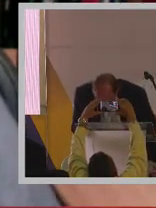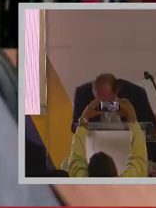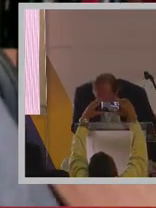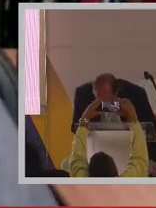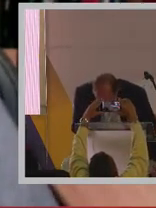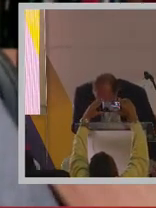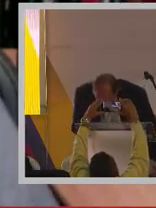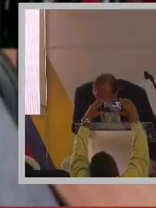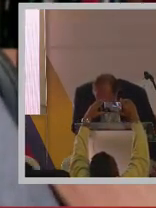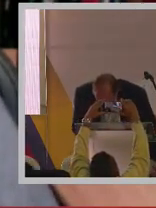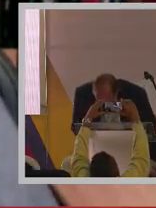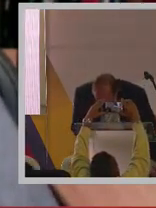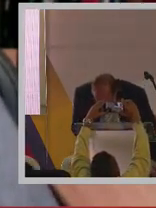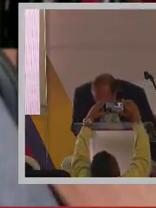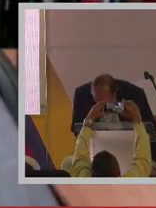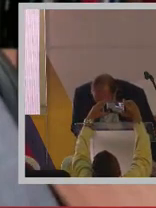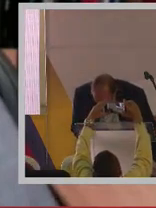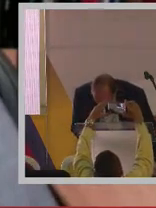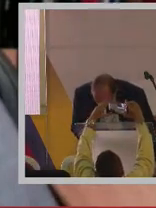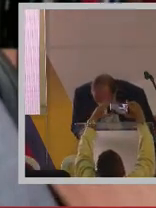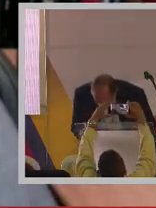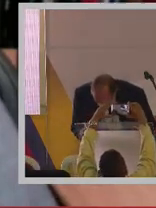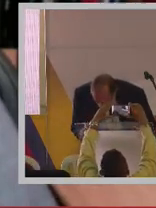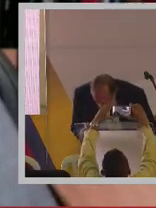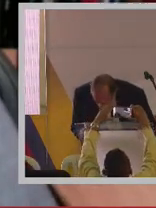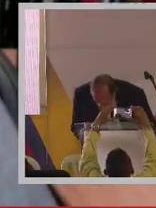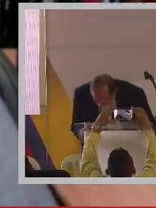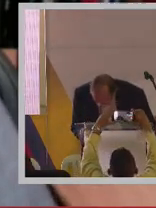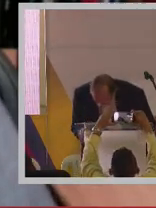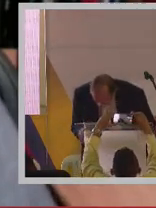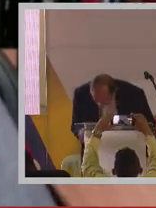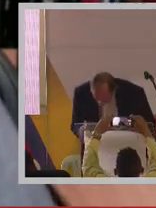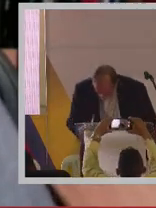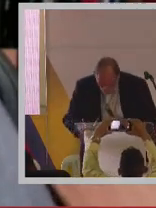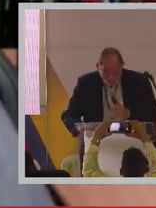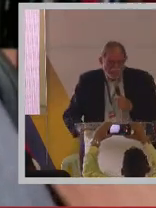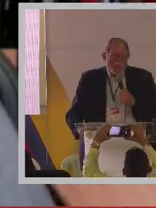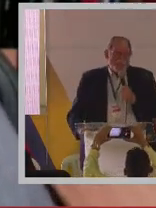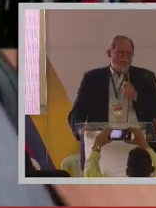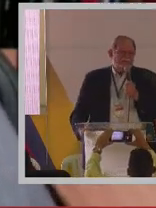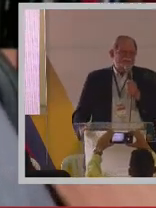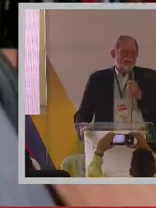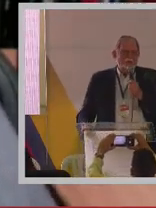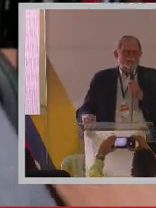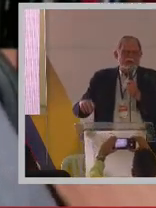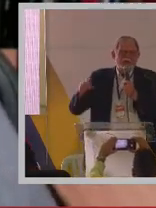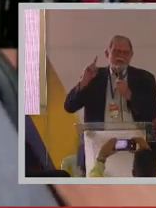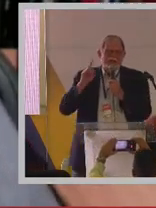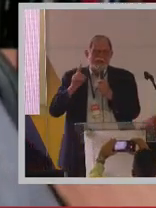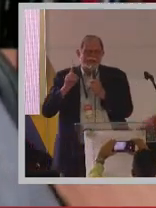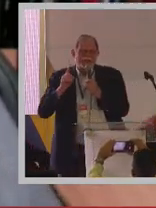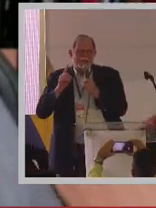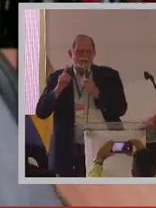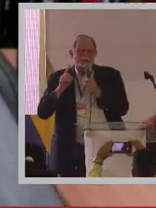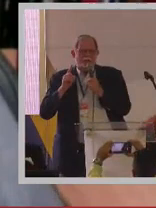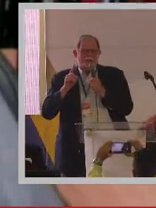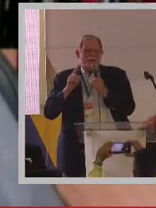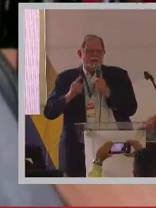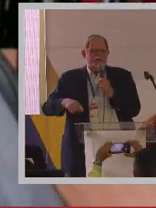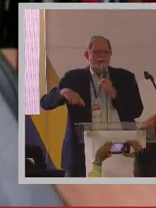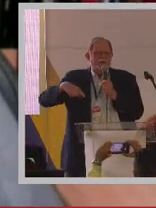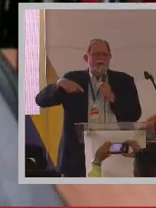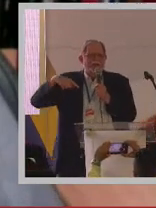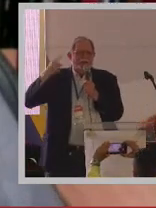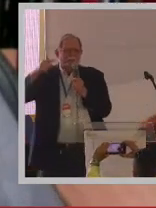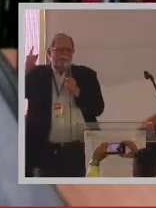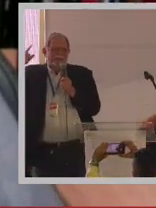social dialogue will be the tool for transformation. de lucha al diálogo